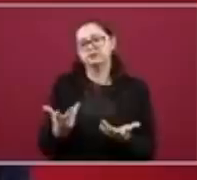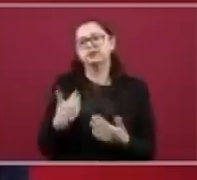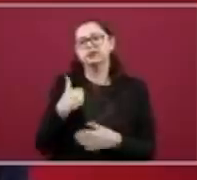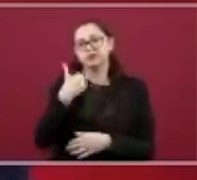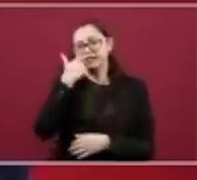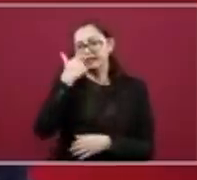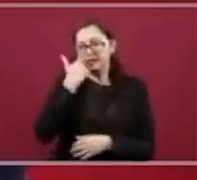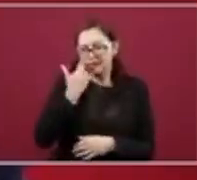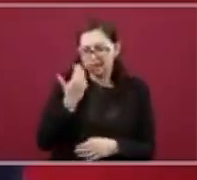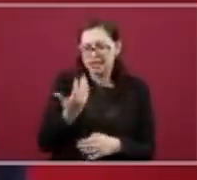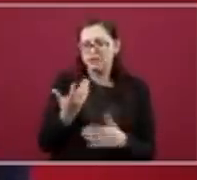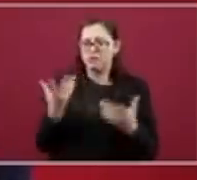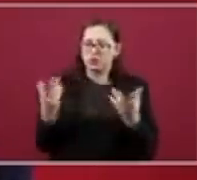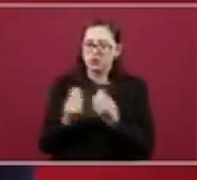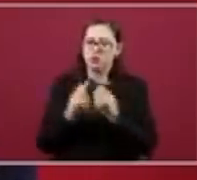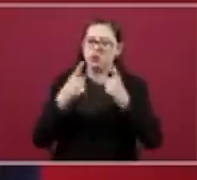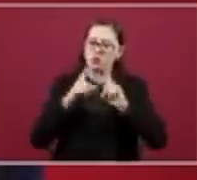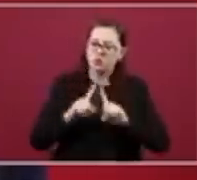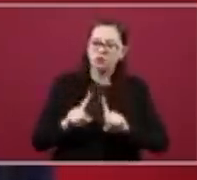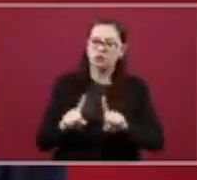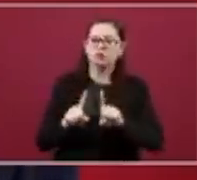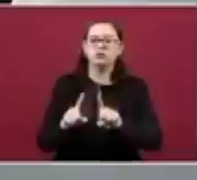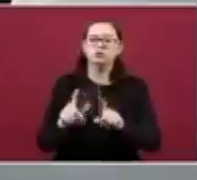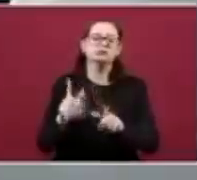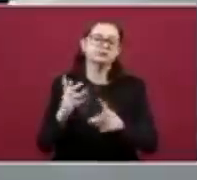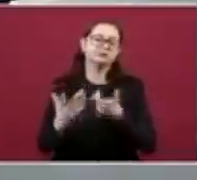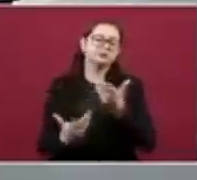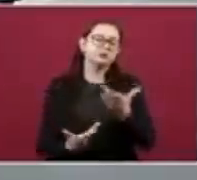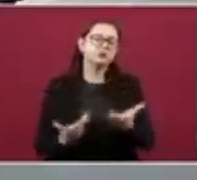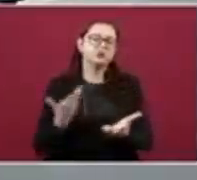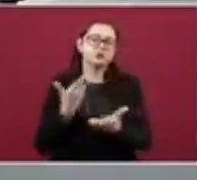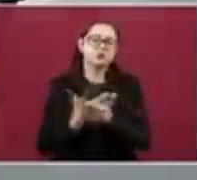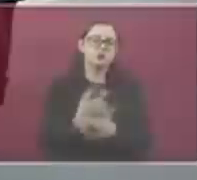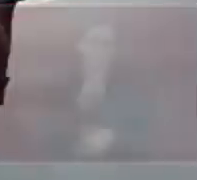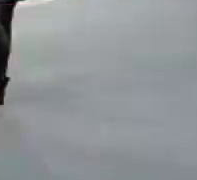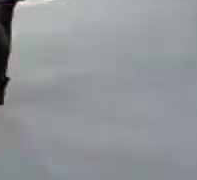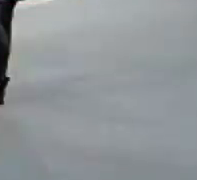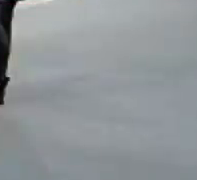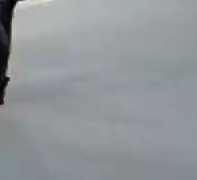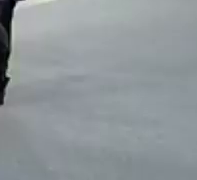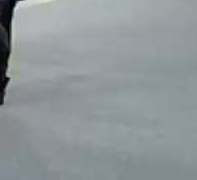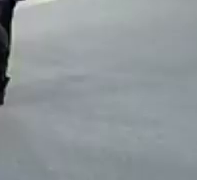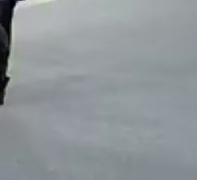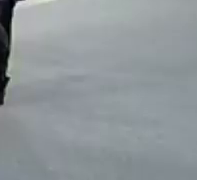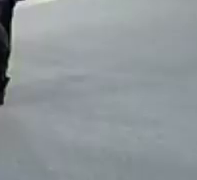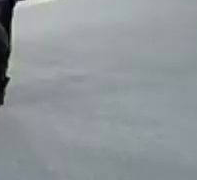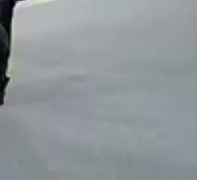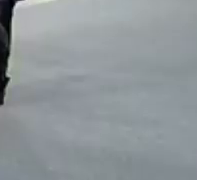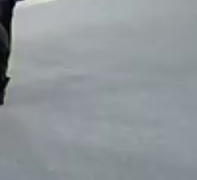manera conjunta. Lo vamos a proponer incluso a Estados Unidos,